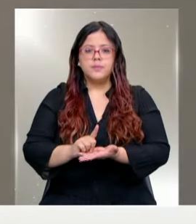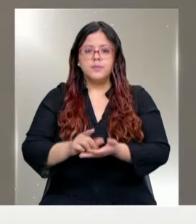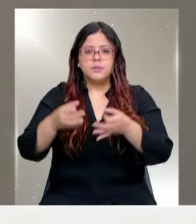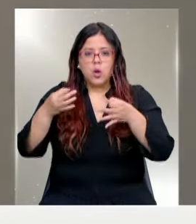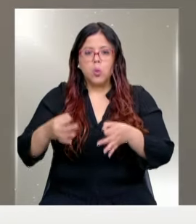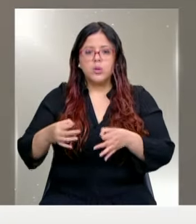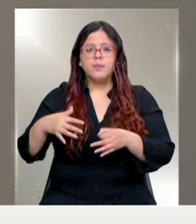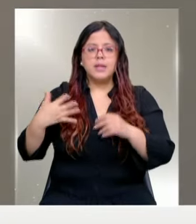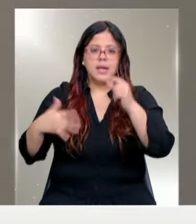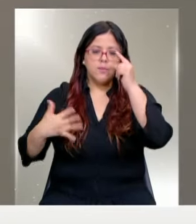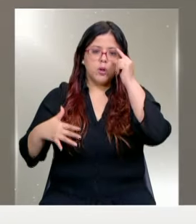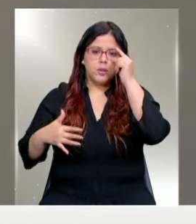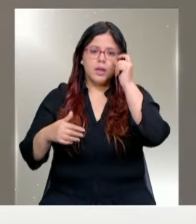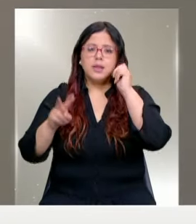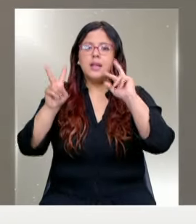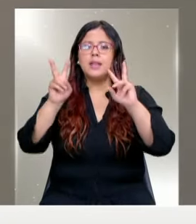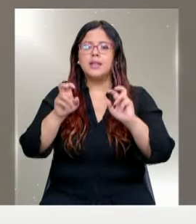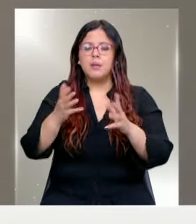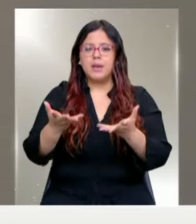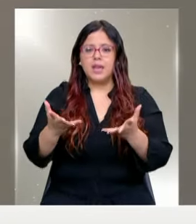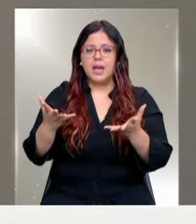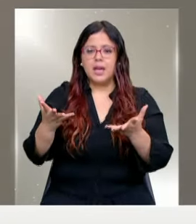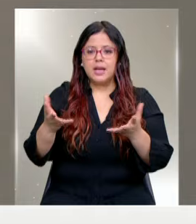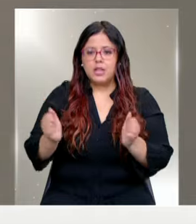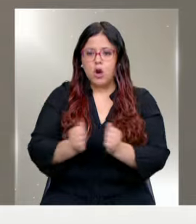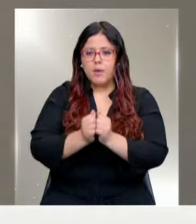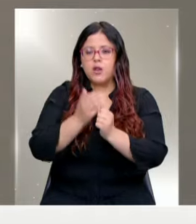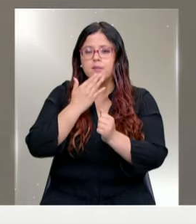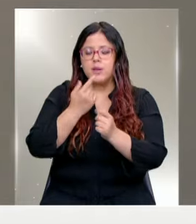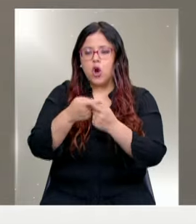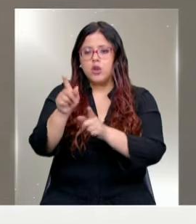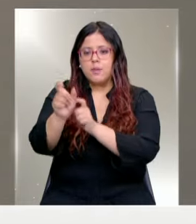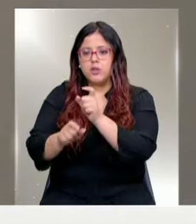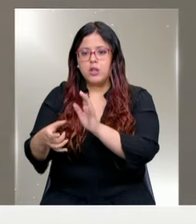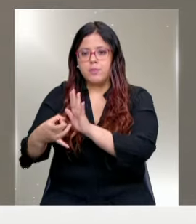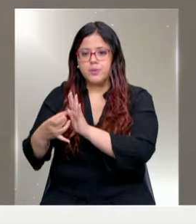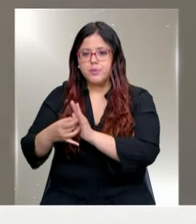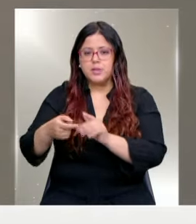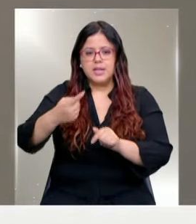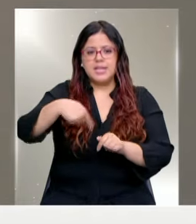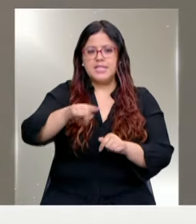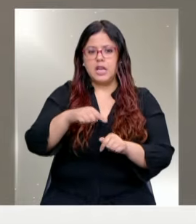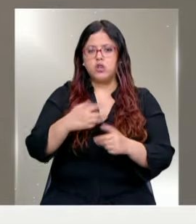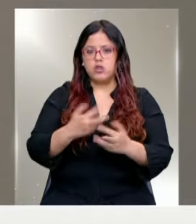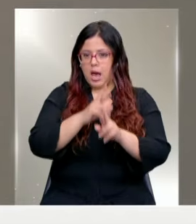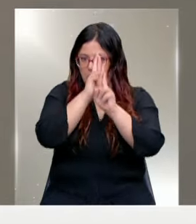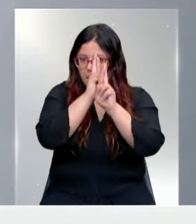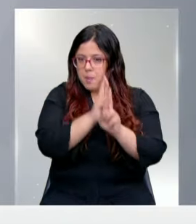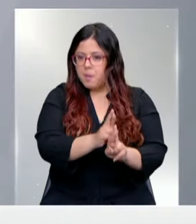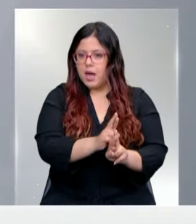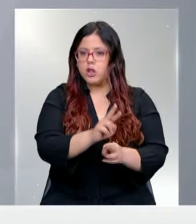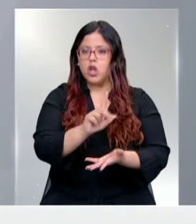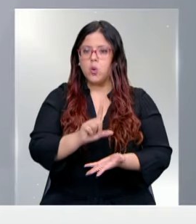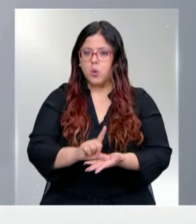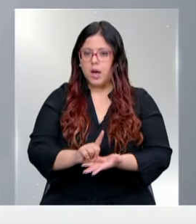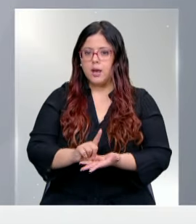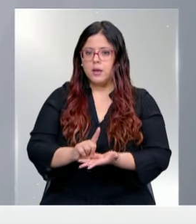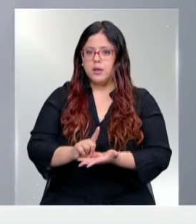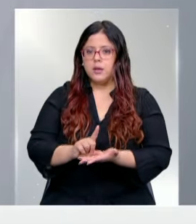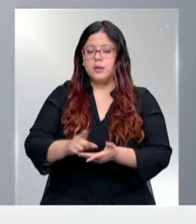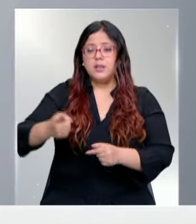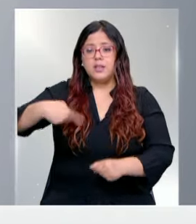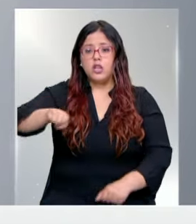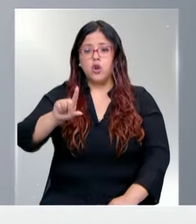una importancia, valga la redundancia, con sus pares y otros delincuentes del sector, siendo bastante respetados en el área. El poder de los